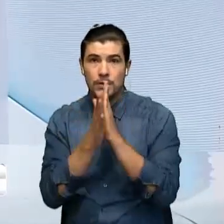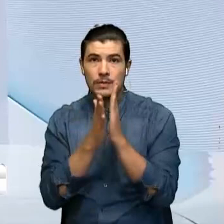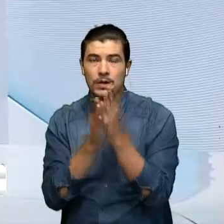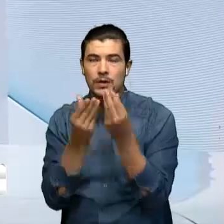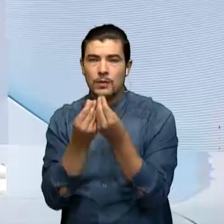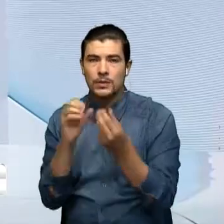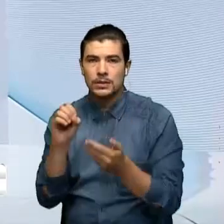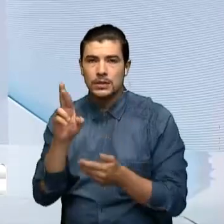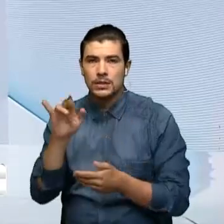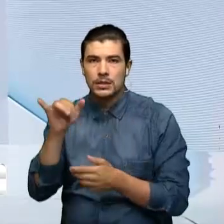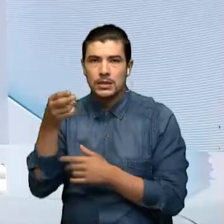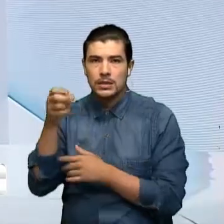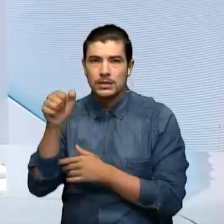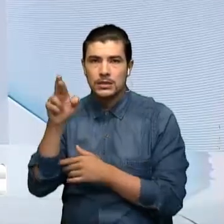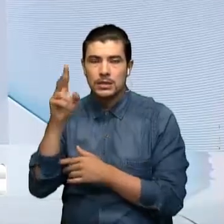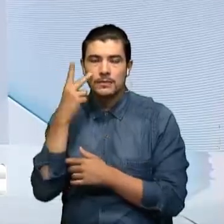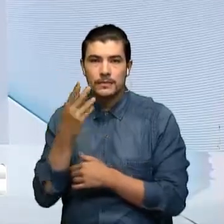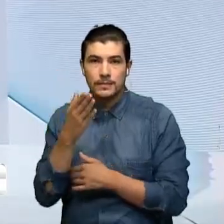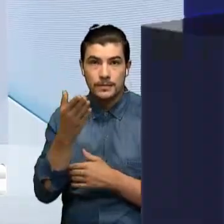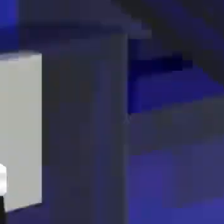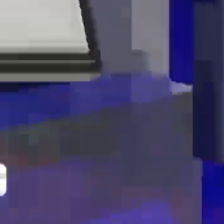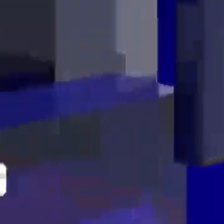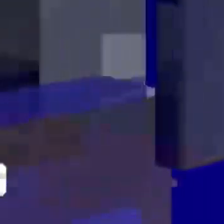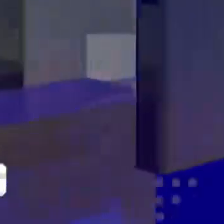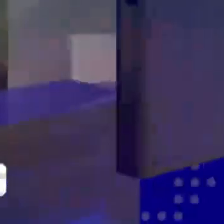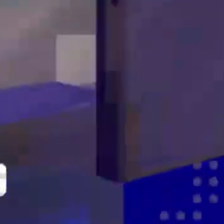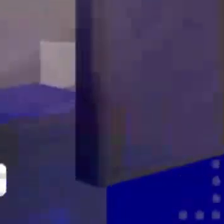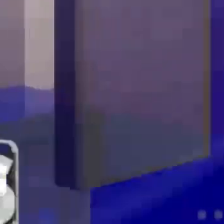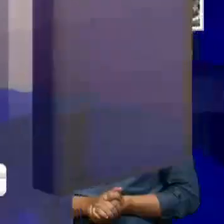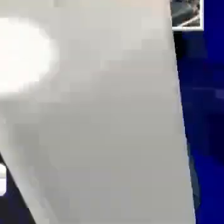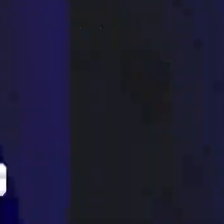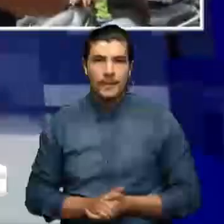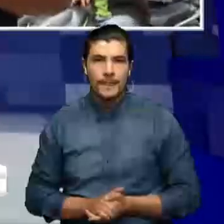richard brugés que nos amplía la información adelante richard